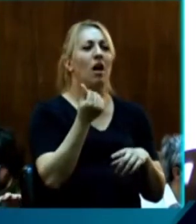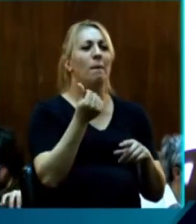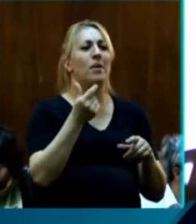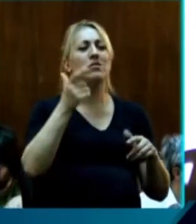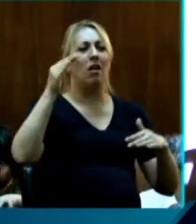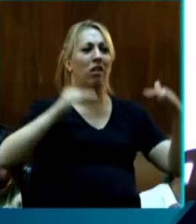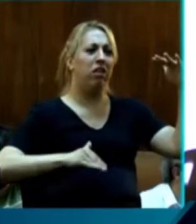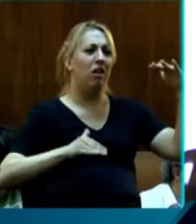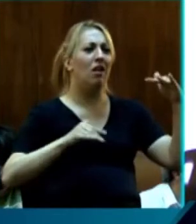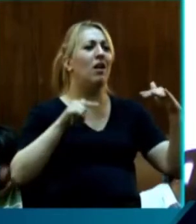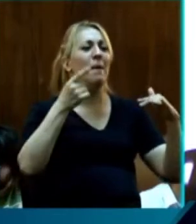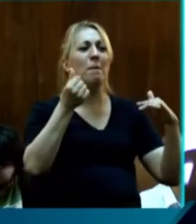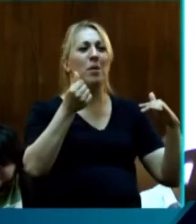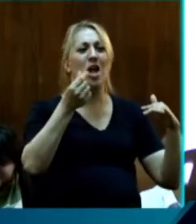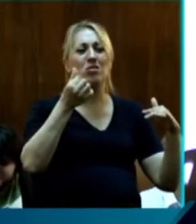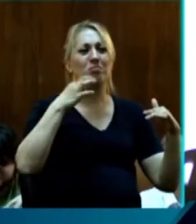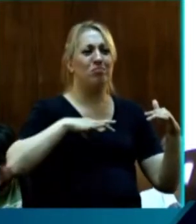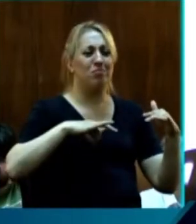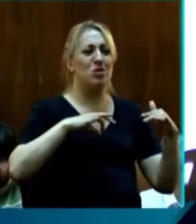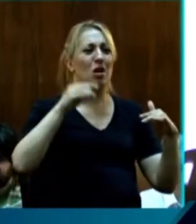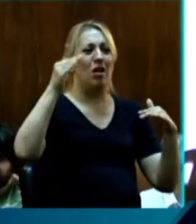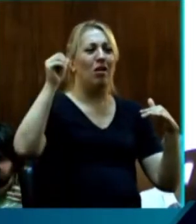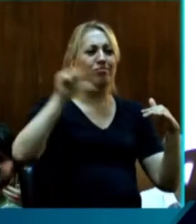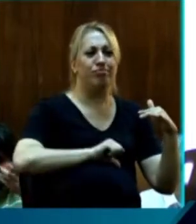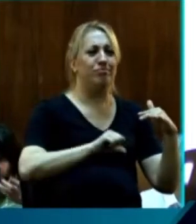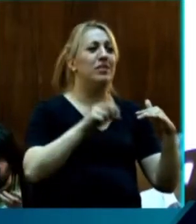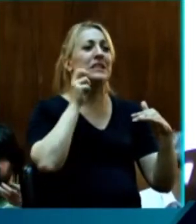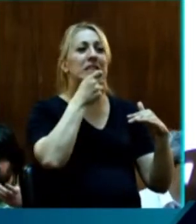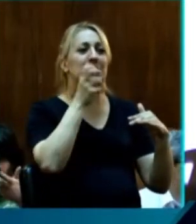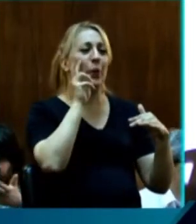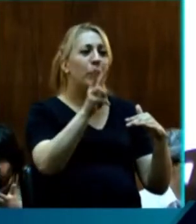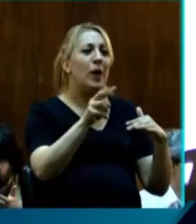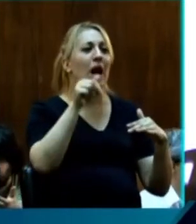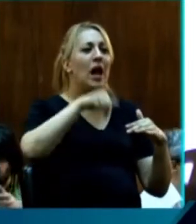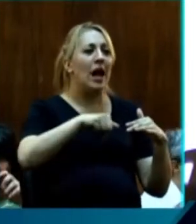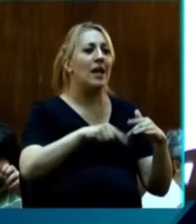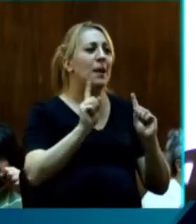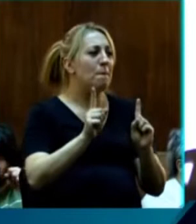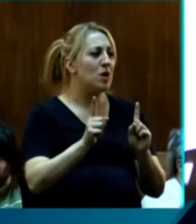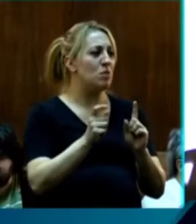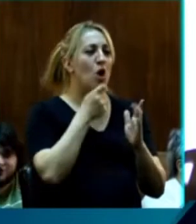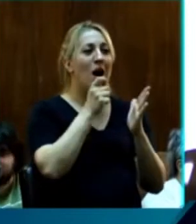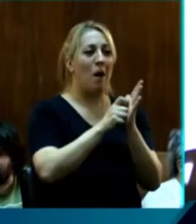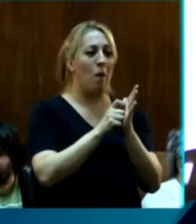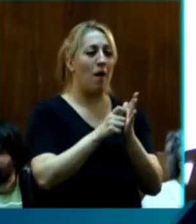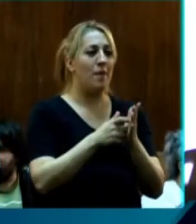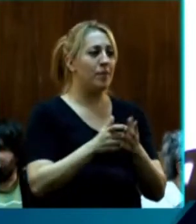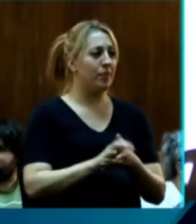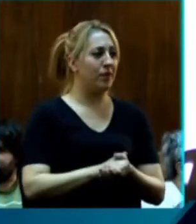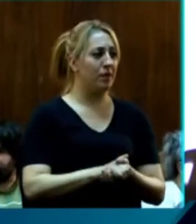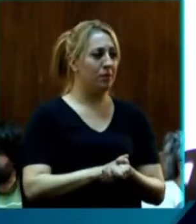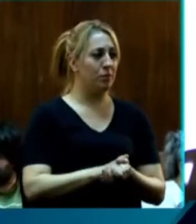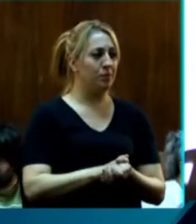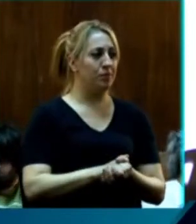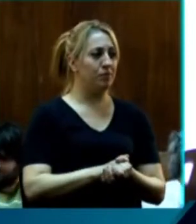del 67% del salario docente, si ustedes lo miran, a partir de este índice que toman. Ahora, el docente que hace una lucha